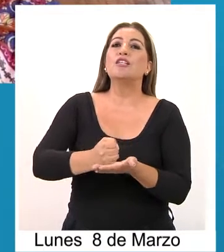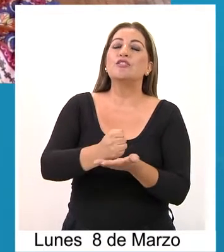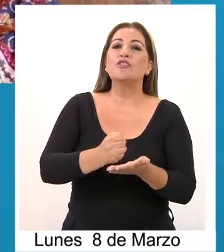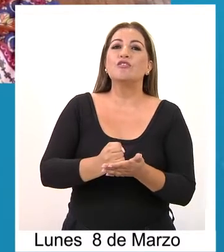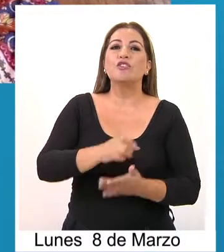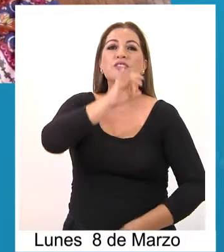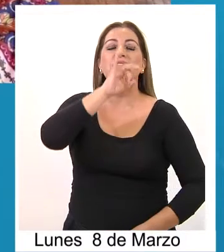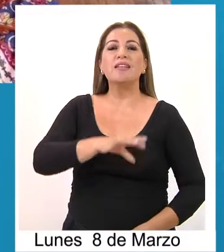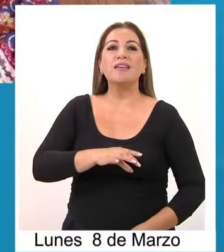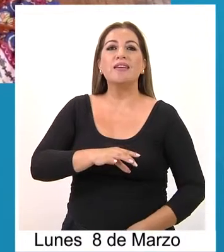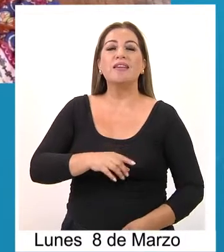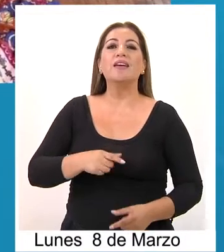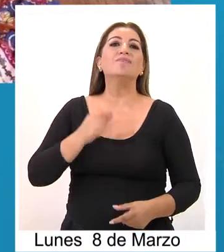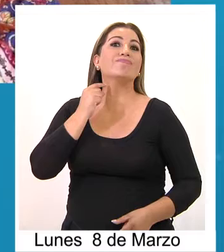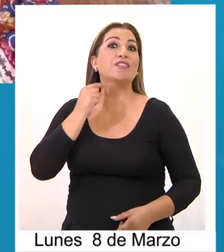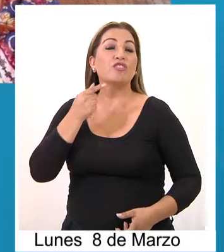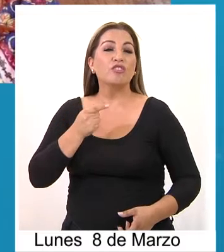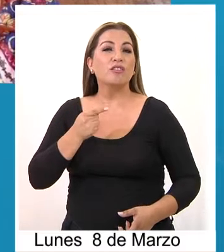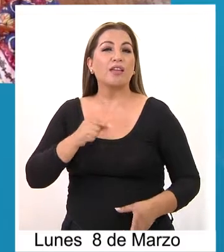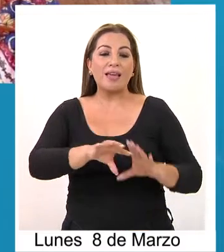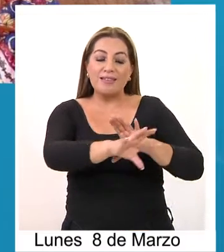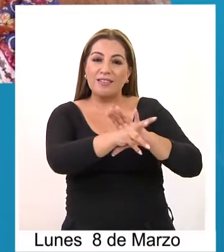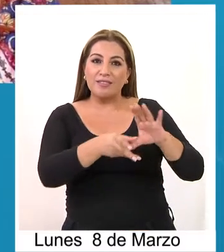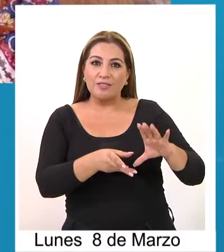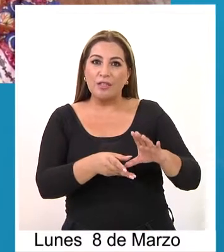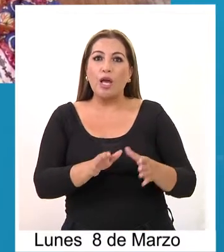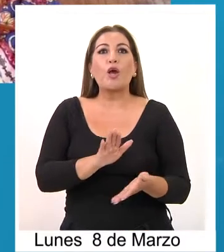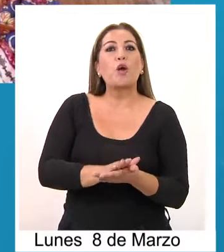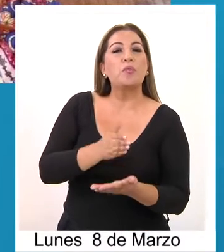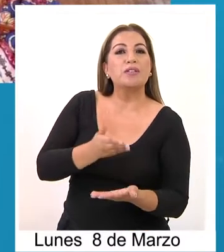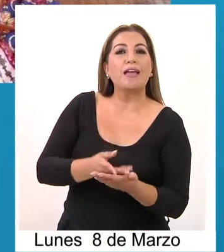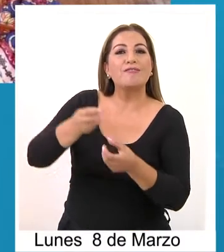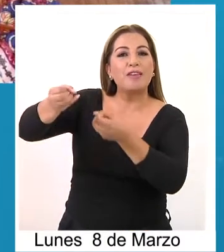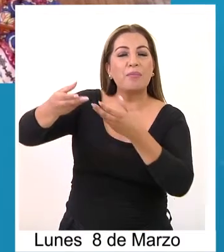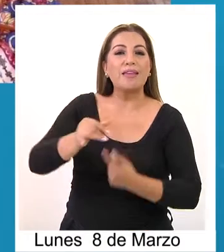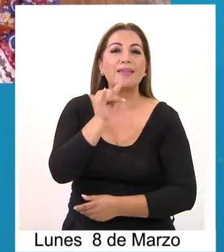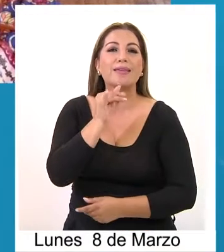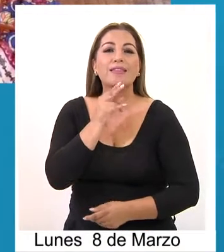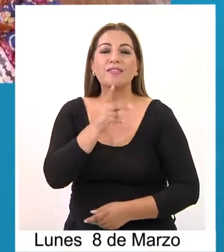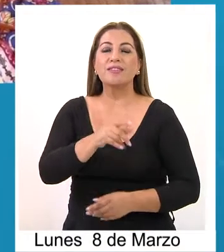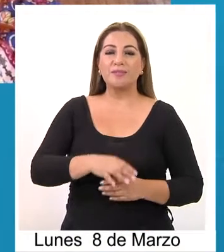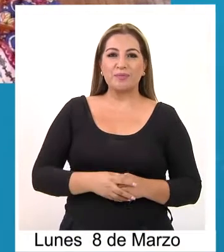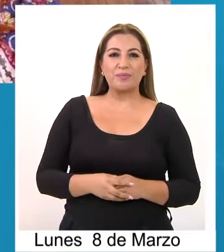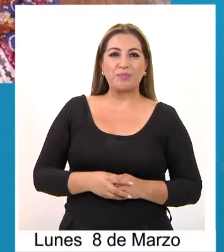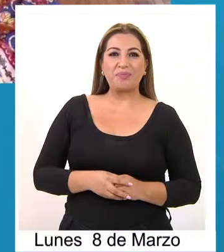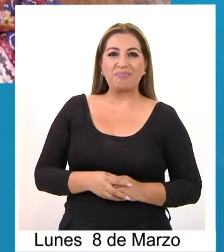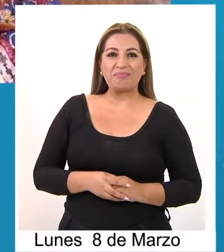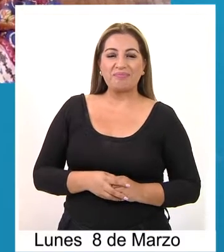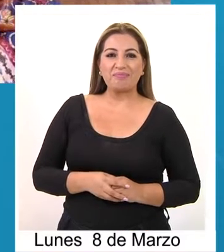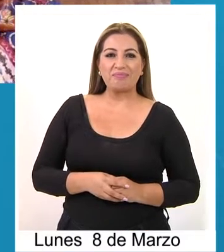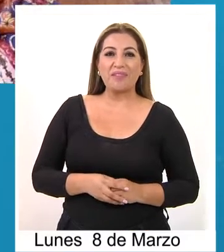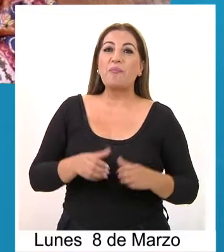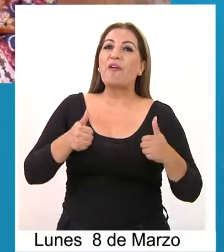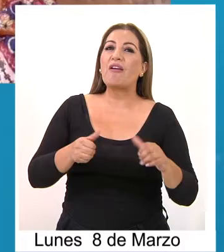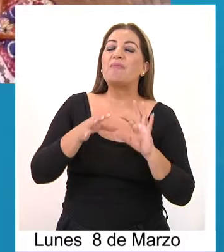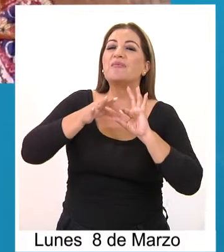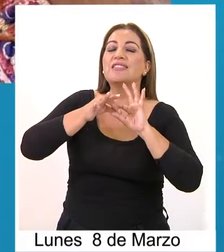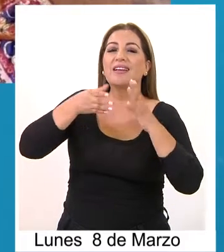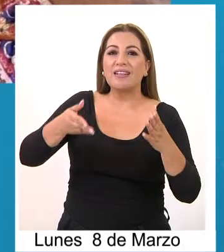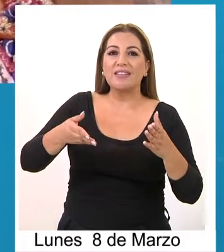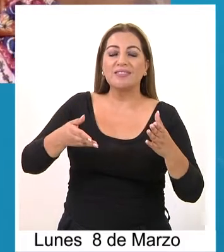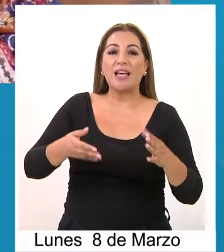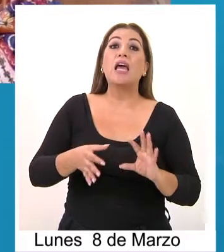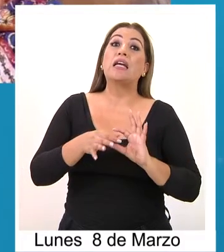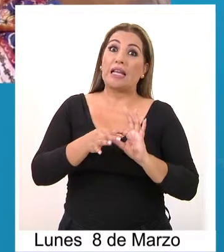Sociedad Chilena de Endocrinología Ginecológica. ¿Qué tal? ¿Cómo está? Bienvenida a Iquique Televisión. Muy bien, muchas